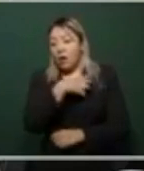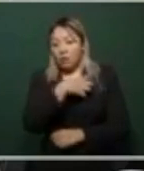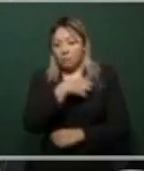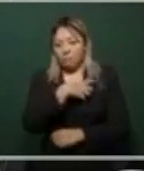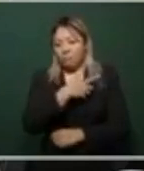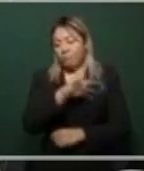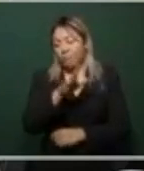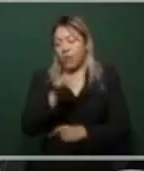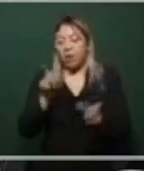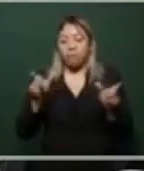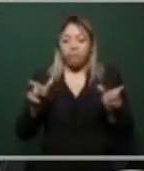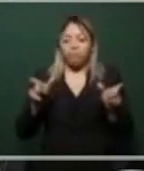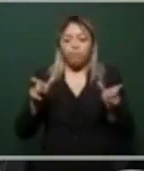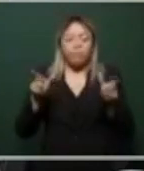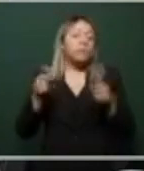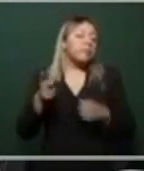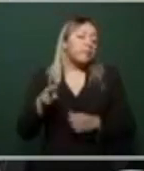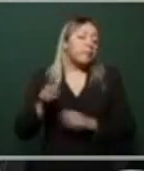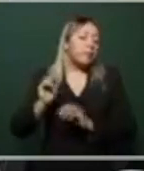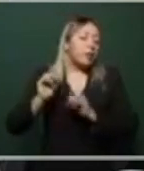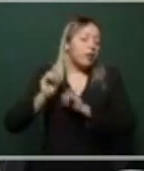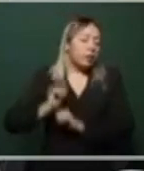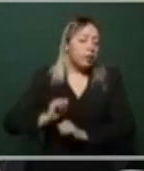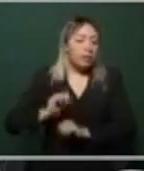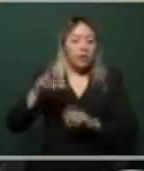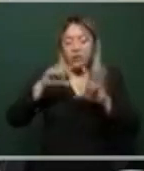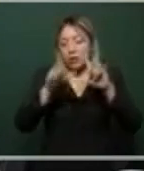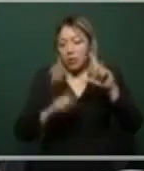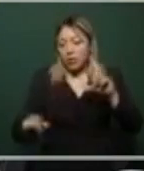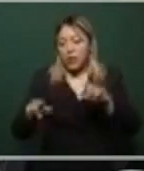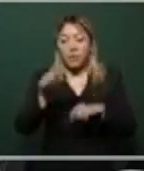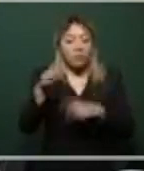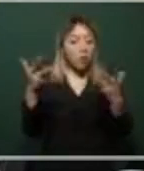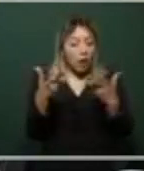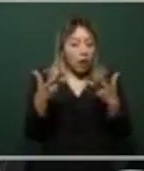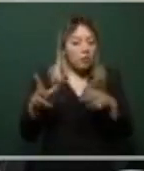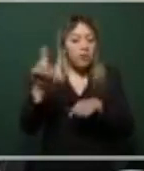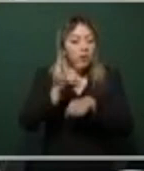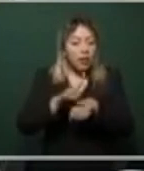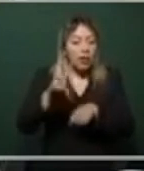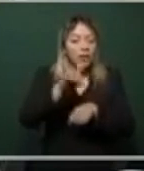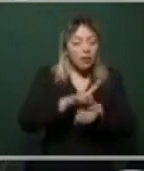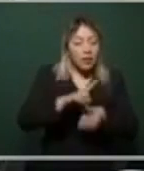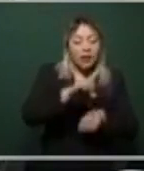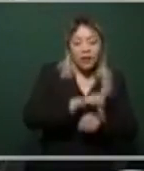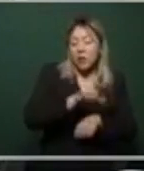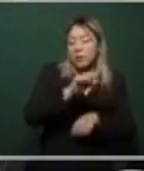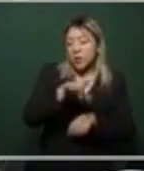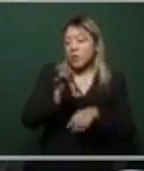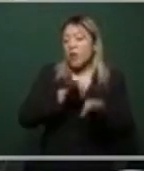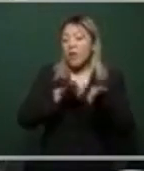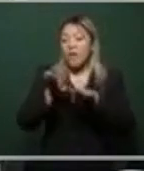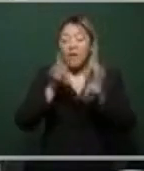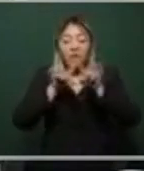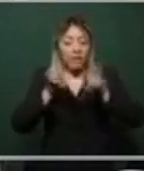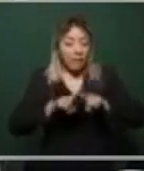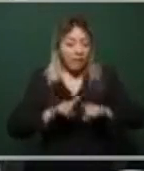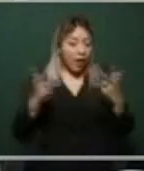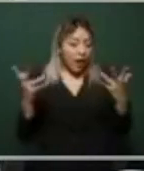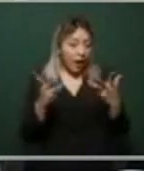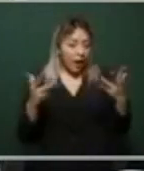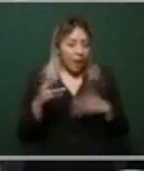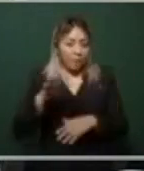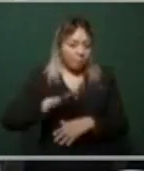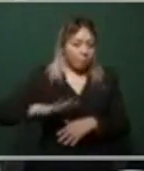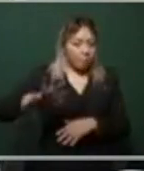plenamente integrado a los trabajos que se realizan diariamente en el Gabinete de Seguridad para